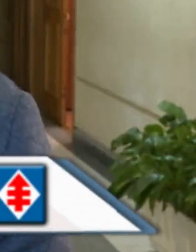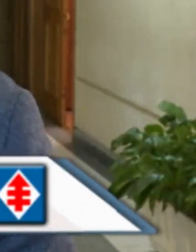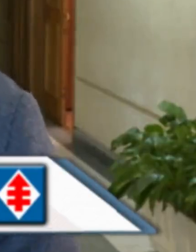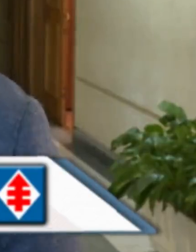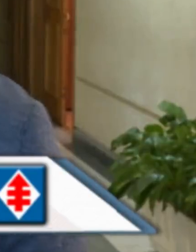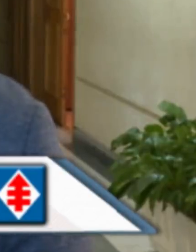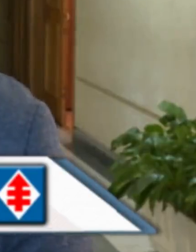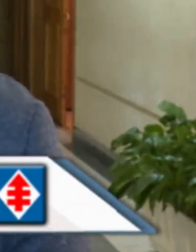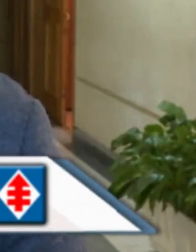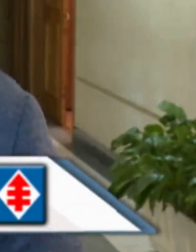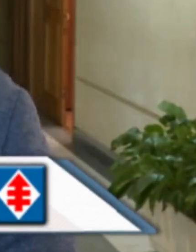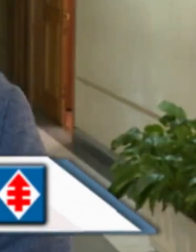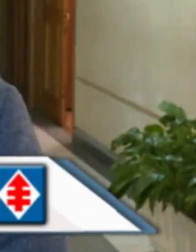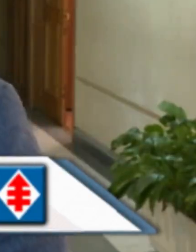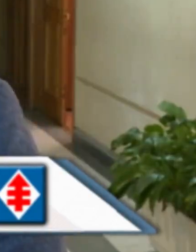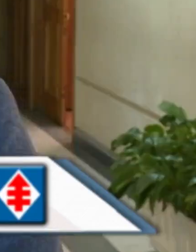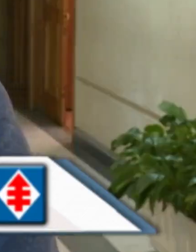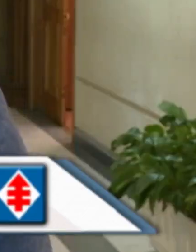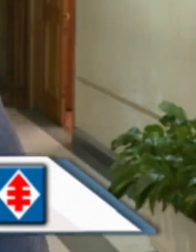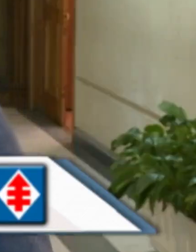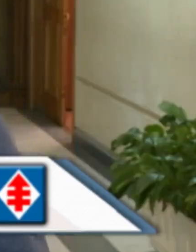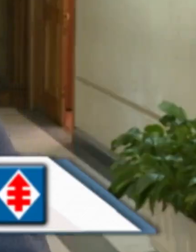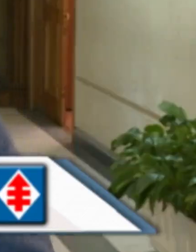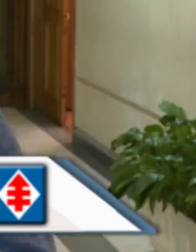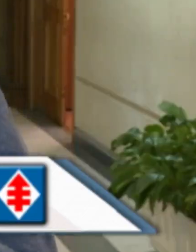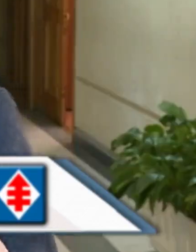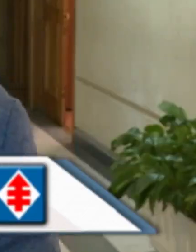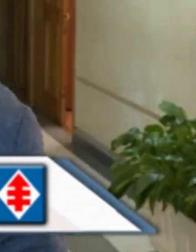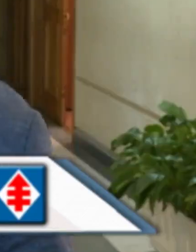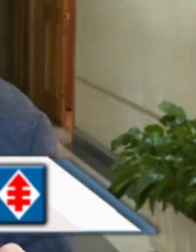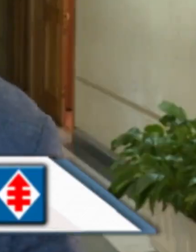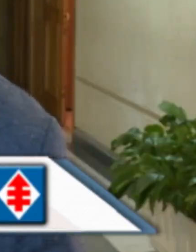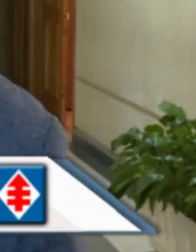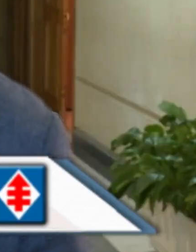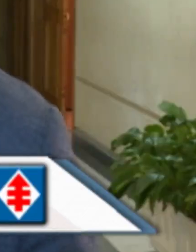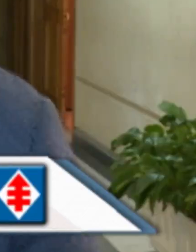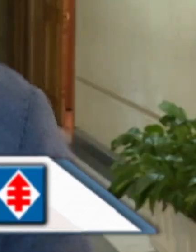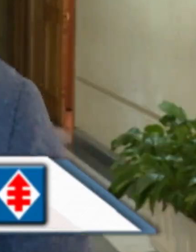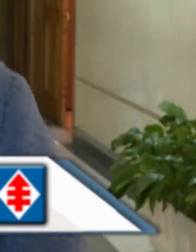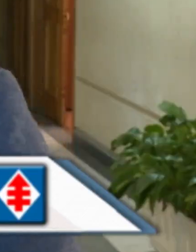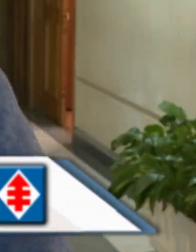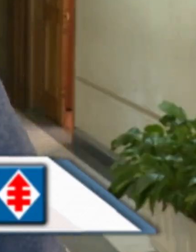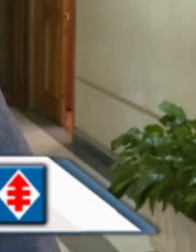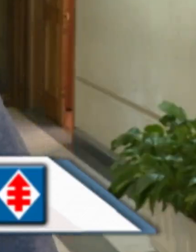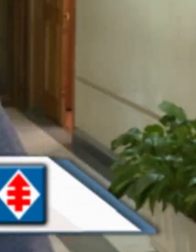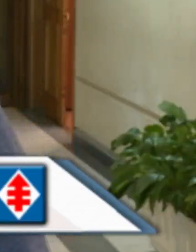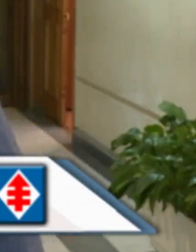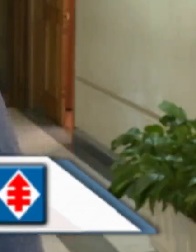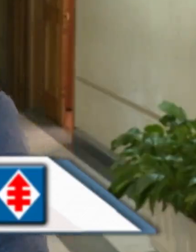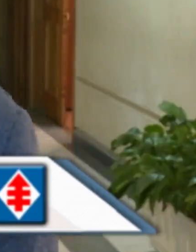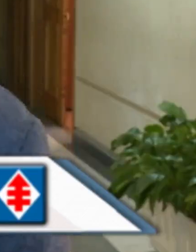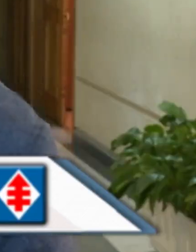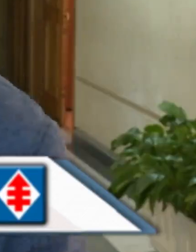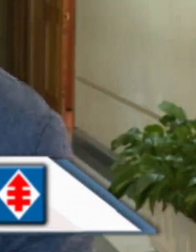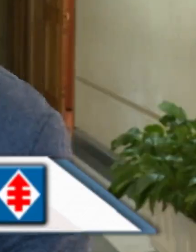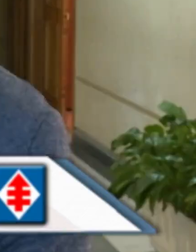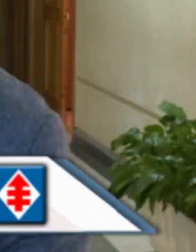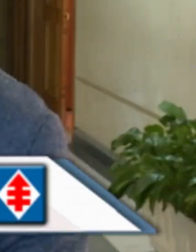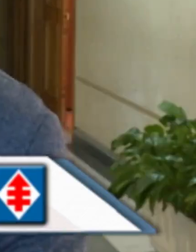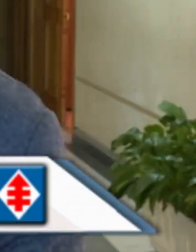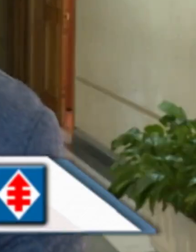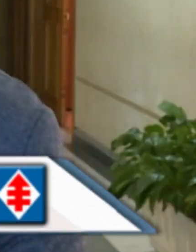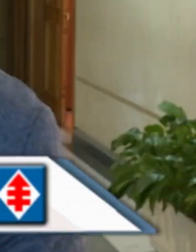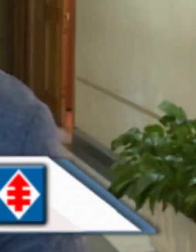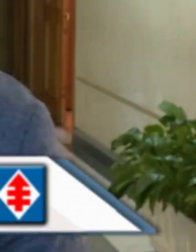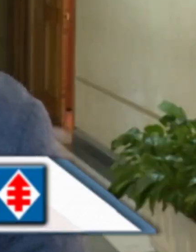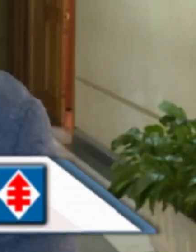fondos de ahorrantes canadienses y tienen una rentabilidad mejor que los que tienen los fondos de pensiones chilenos pero las FP de Chile no pueden